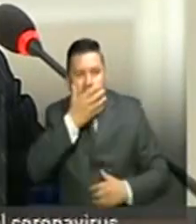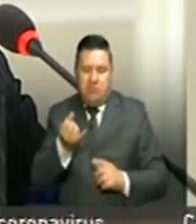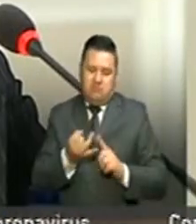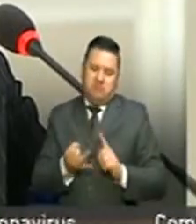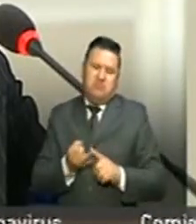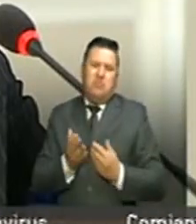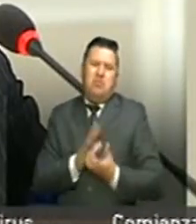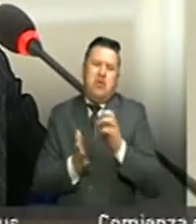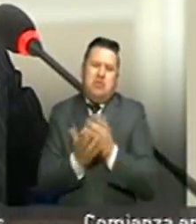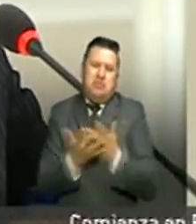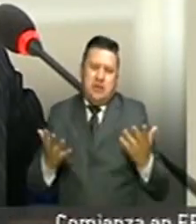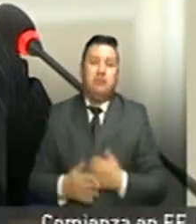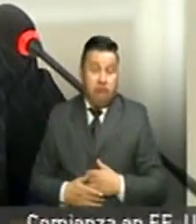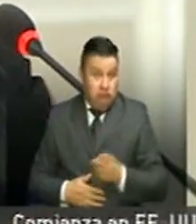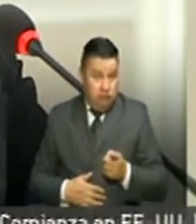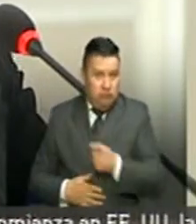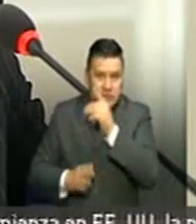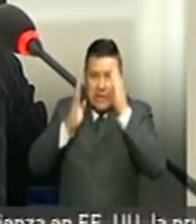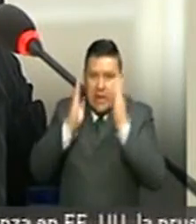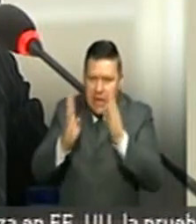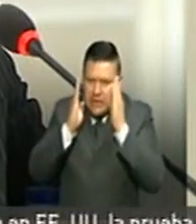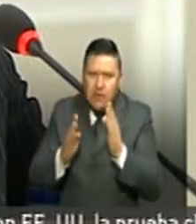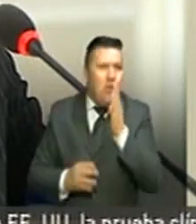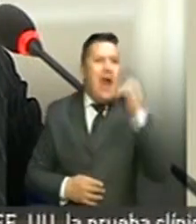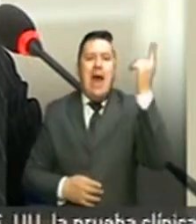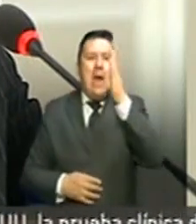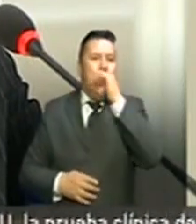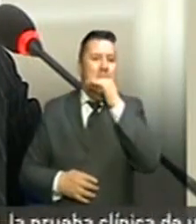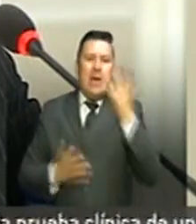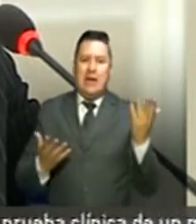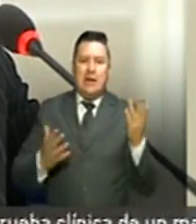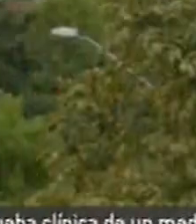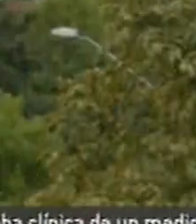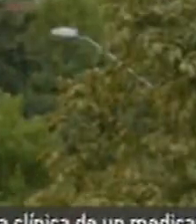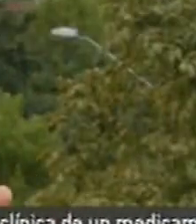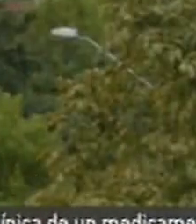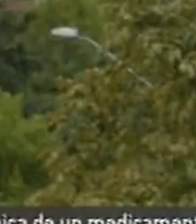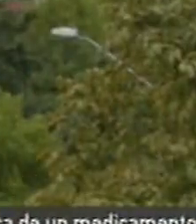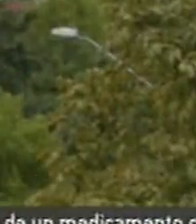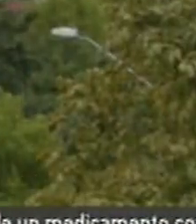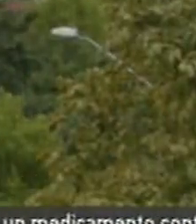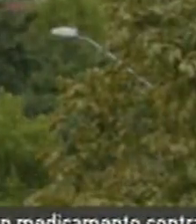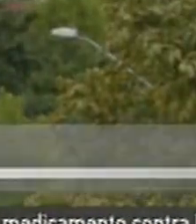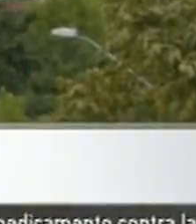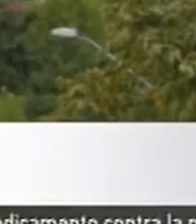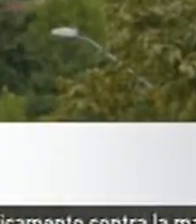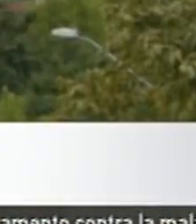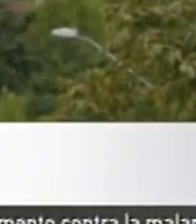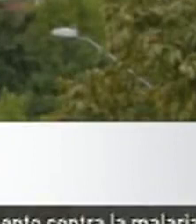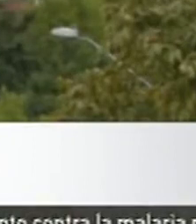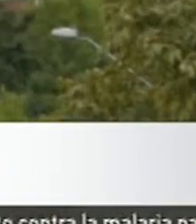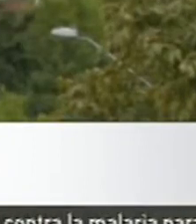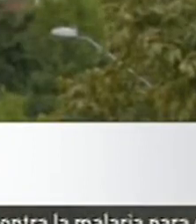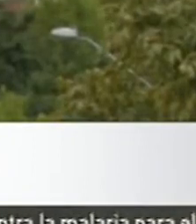este tipo de productos. Están atendiendo esa escasez que pueda existir en nuestro país. El presidente Iván Duque afirmó que